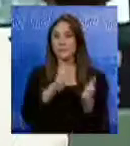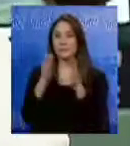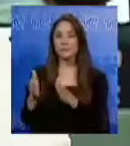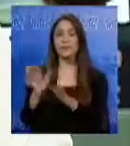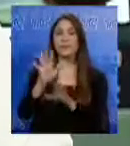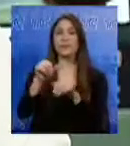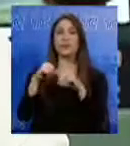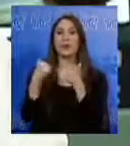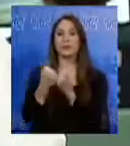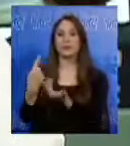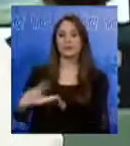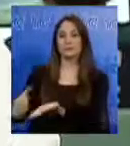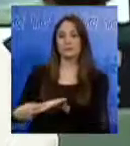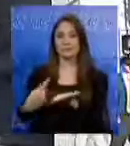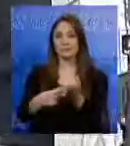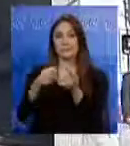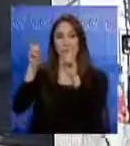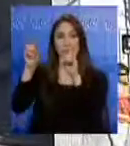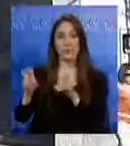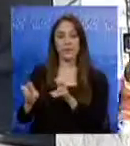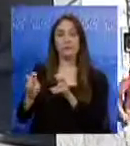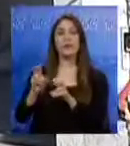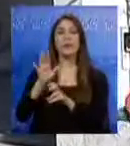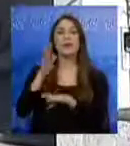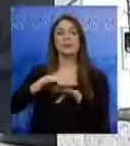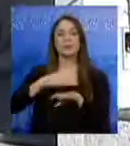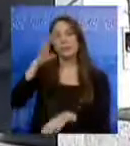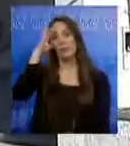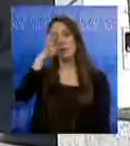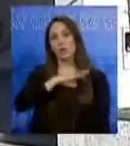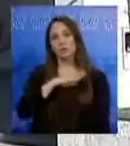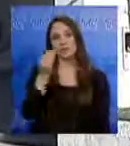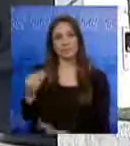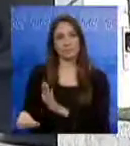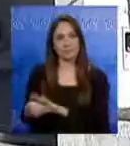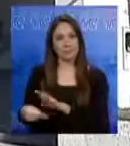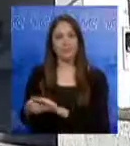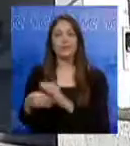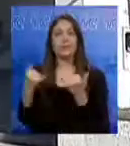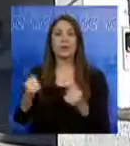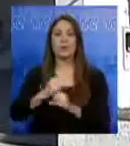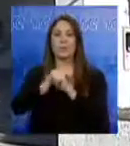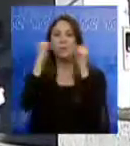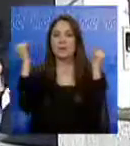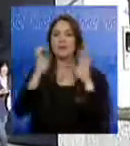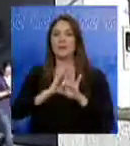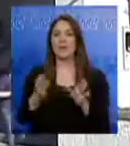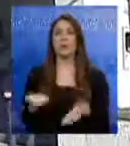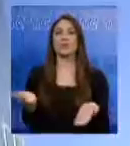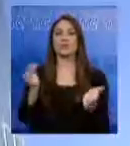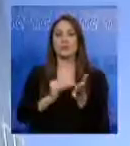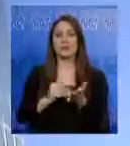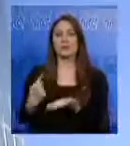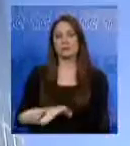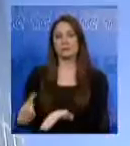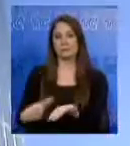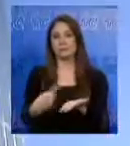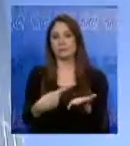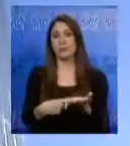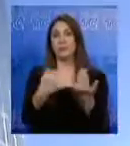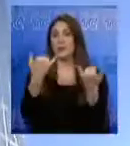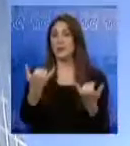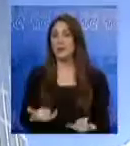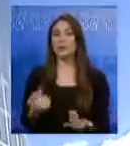comenzó la audiencia de juzgamiento en el caso Estrella Dorada, se reinstaló esta mañana en la Corte Nacional de Justicia. Hoy